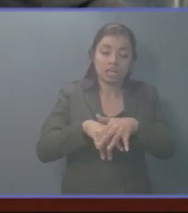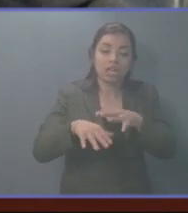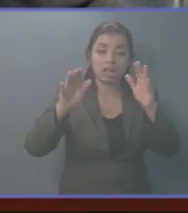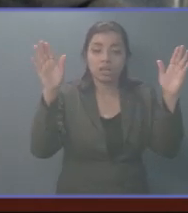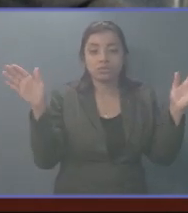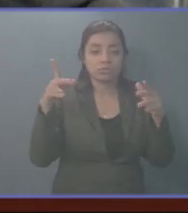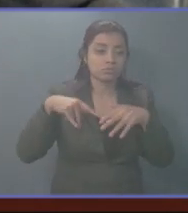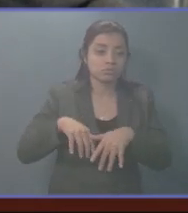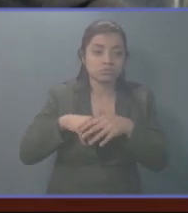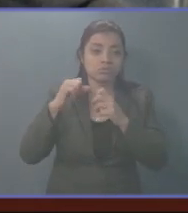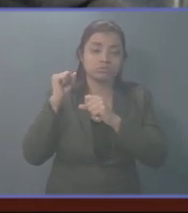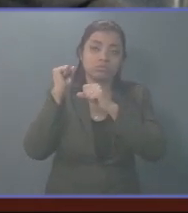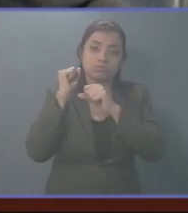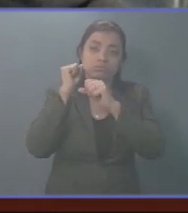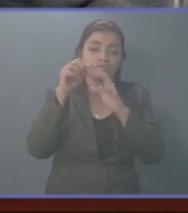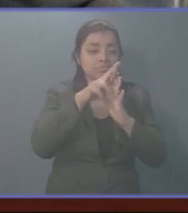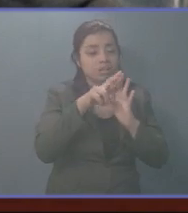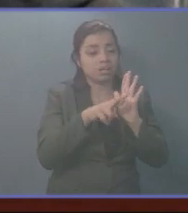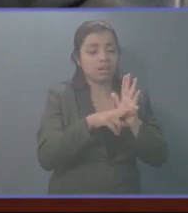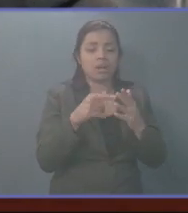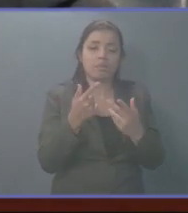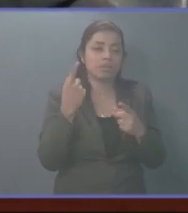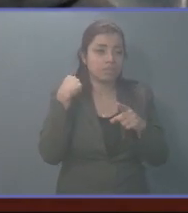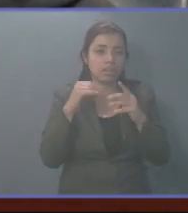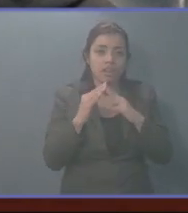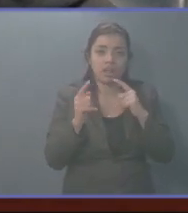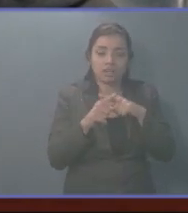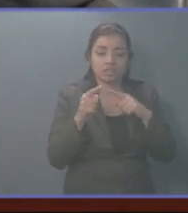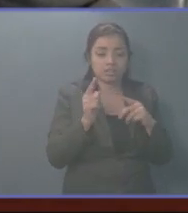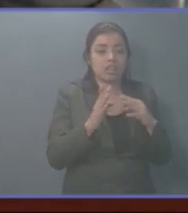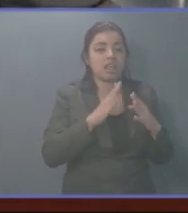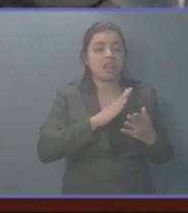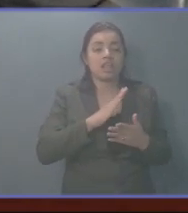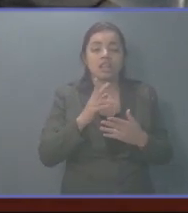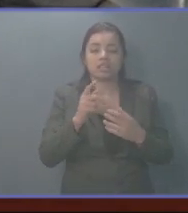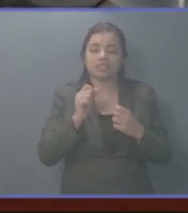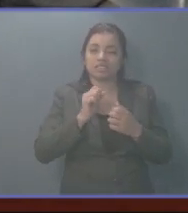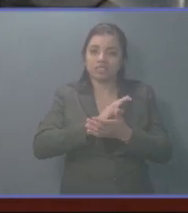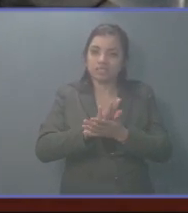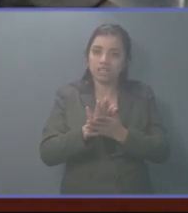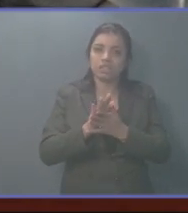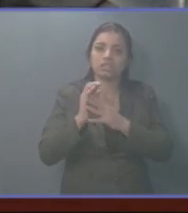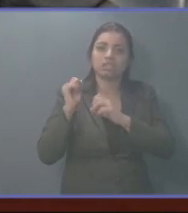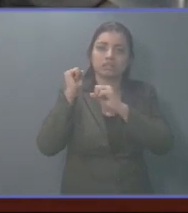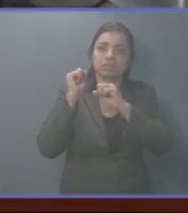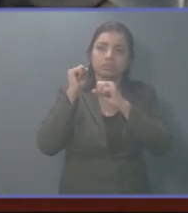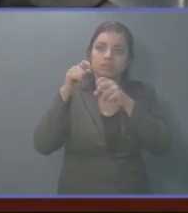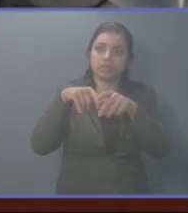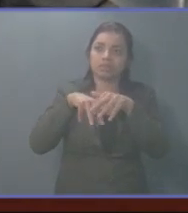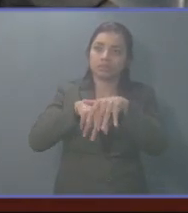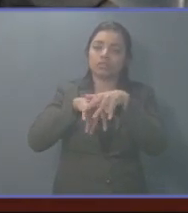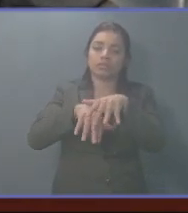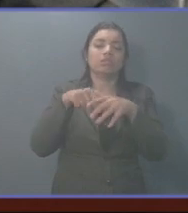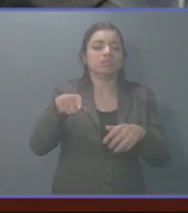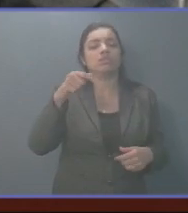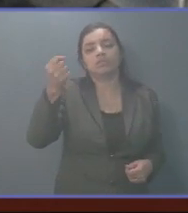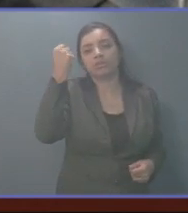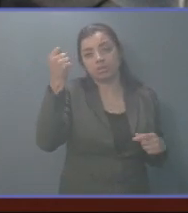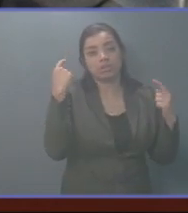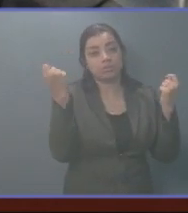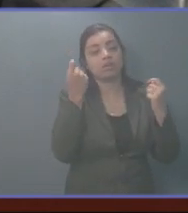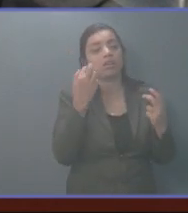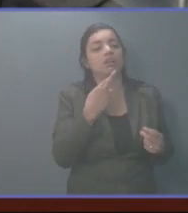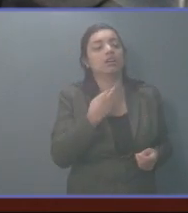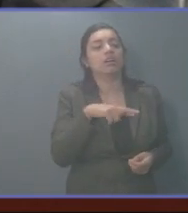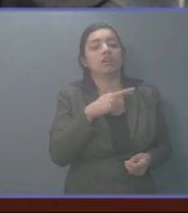están sometidas a un riguroso reglamento de la Hermandad del Santo Entierro. Que la Hermandad del Santo Entierro ha sido clave para mantener el fervor religioso